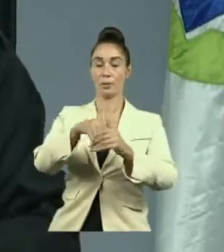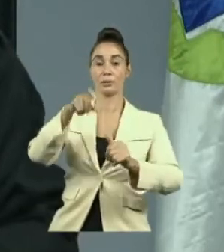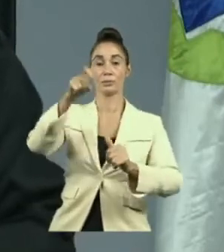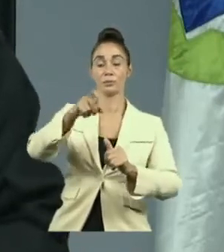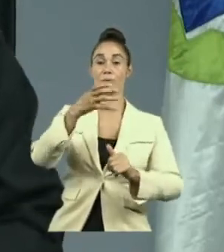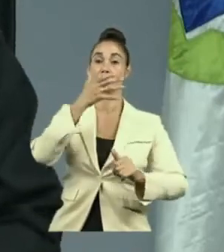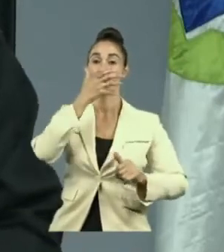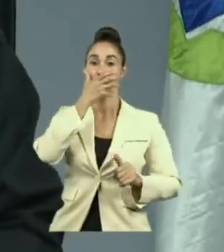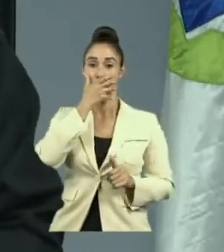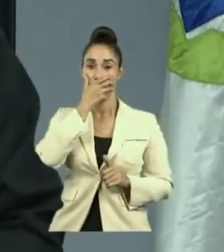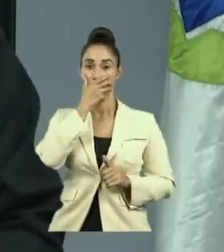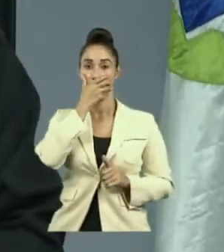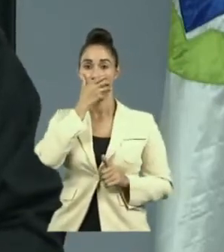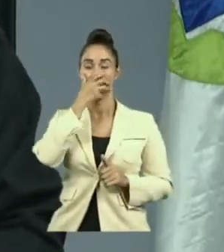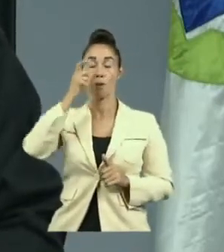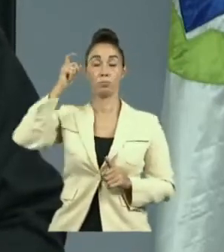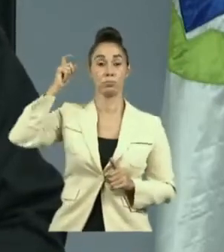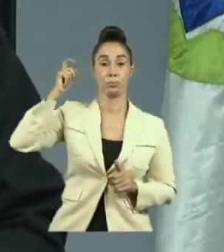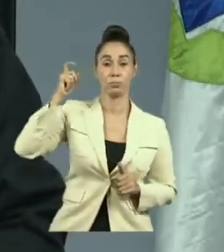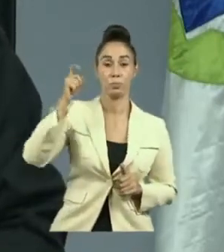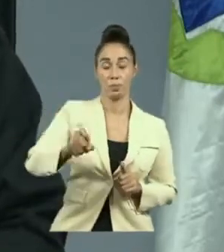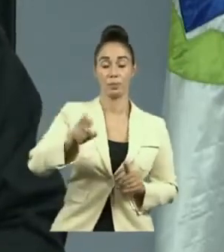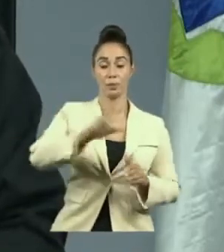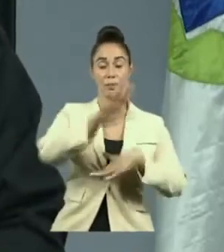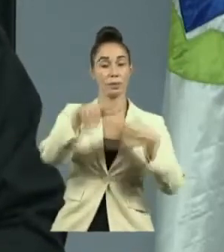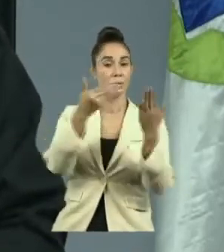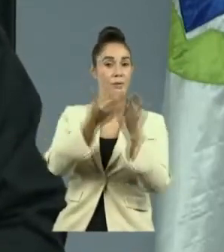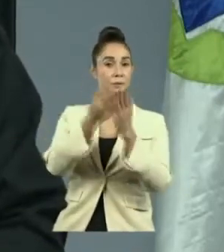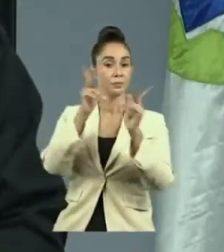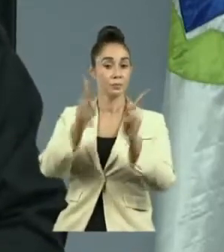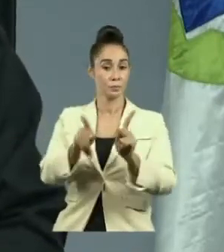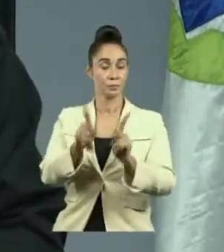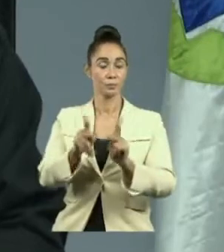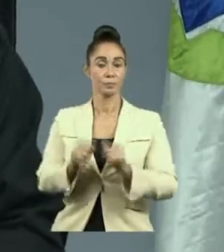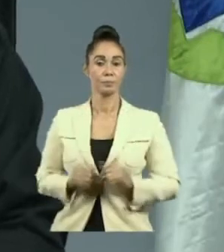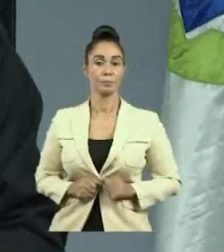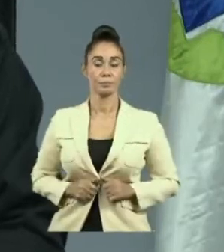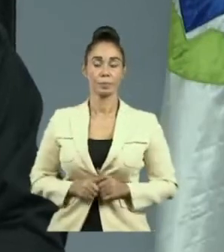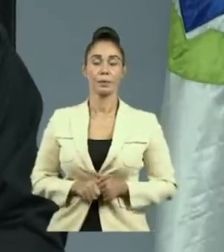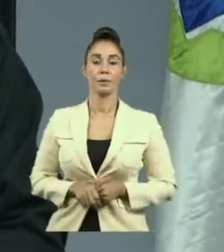mascarilla obligatoria a todos sus usuarios